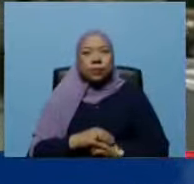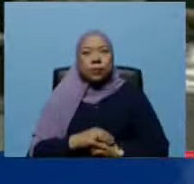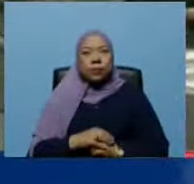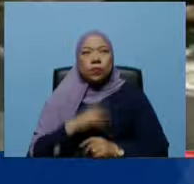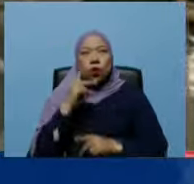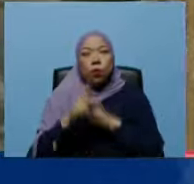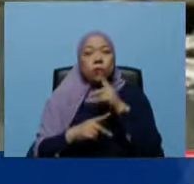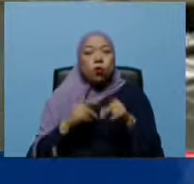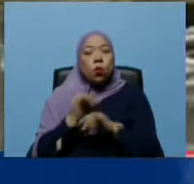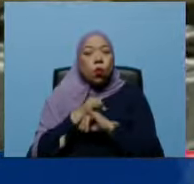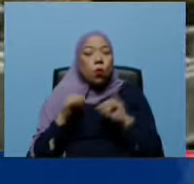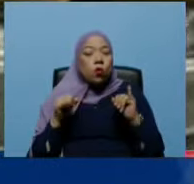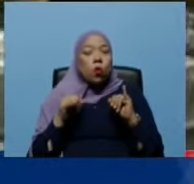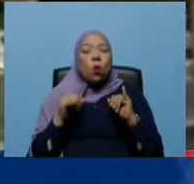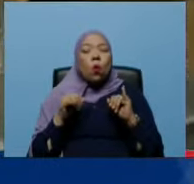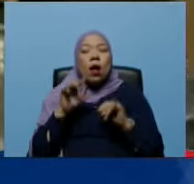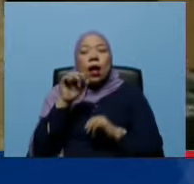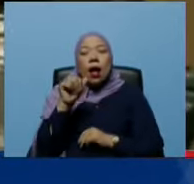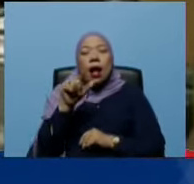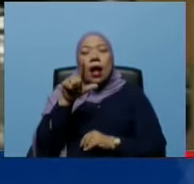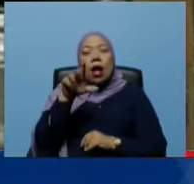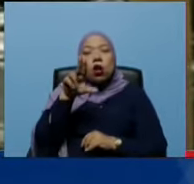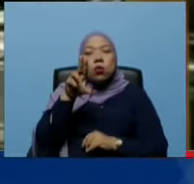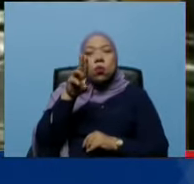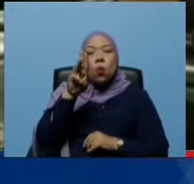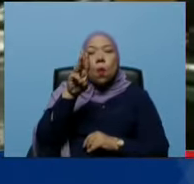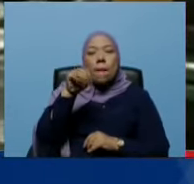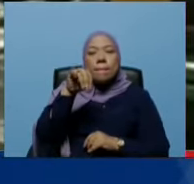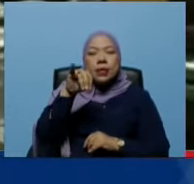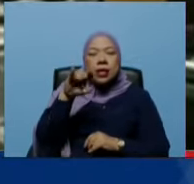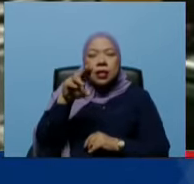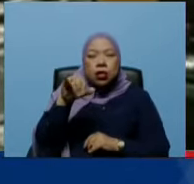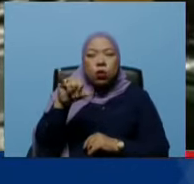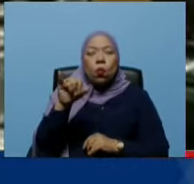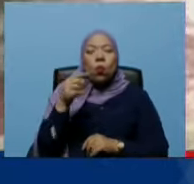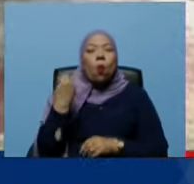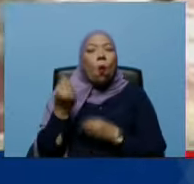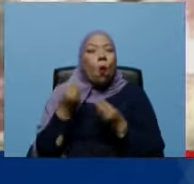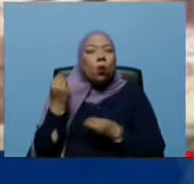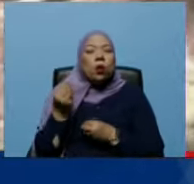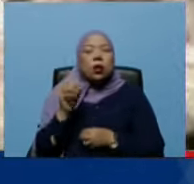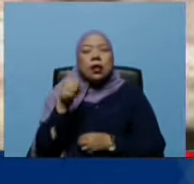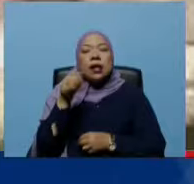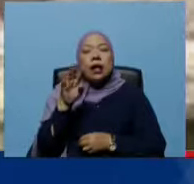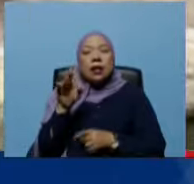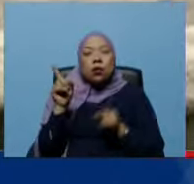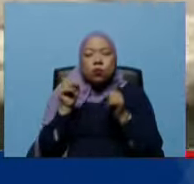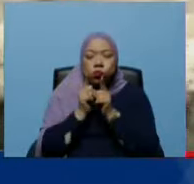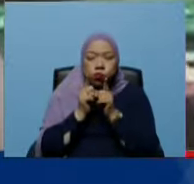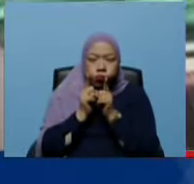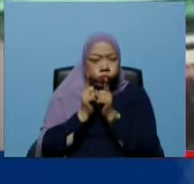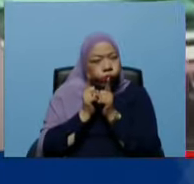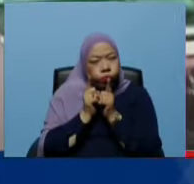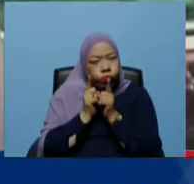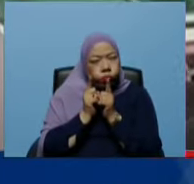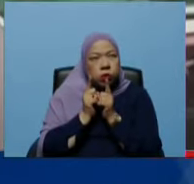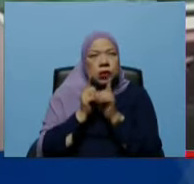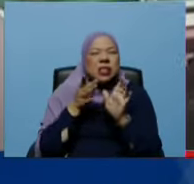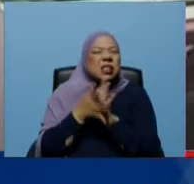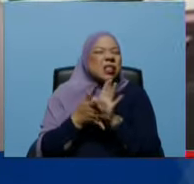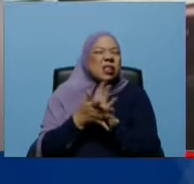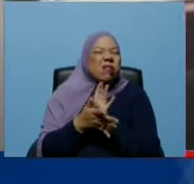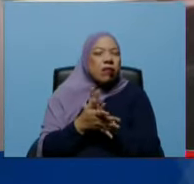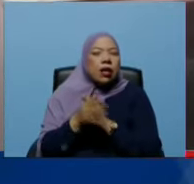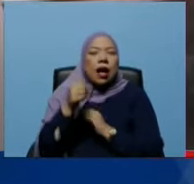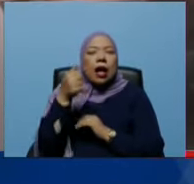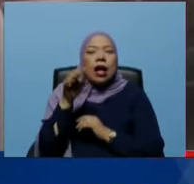producto final, va a ir bajando los espesores. El producto final, bueno, ahorita lo estamos teniendo en 14 micras. Que sería